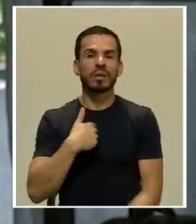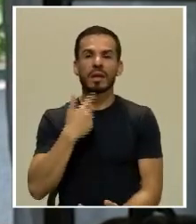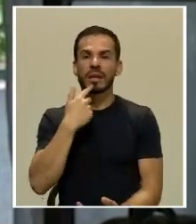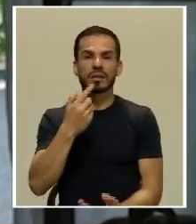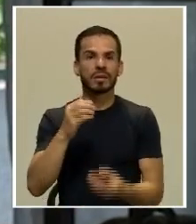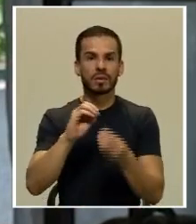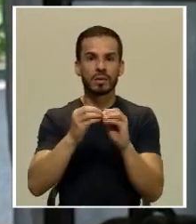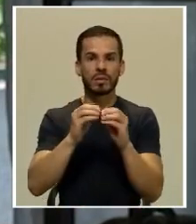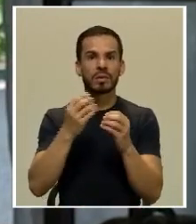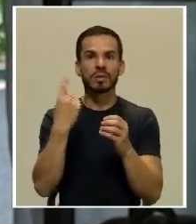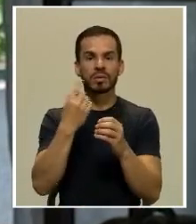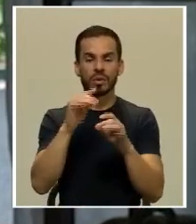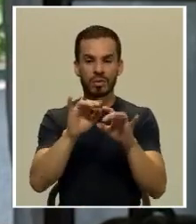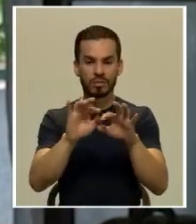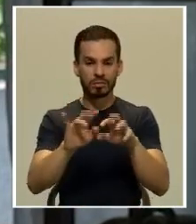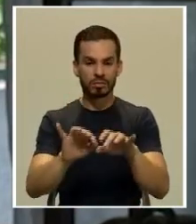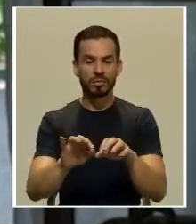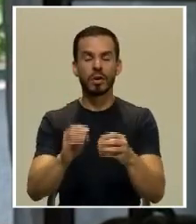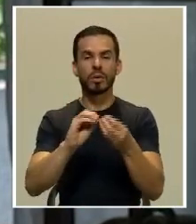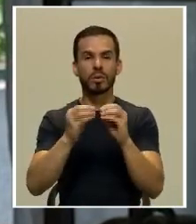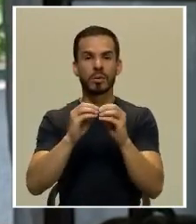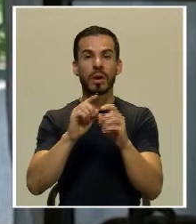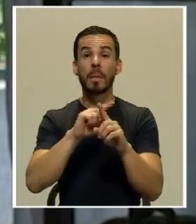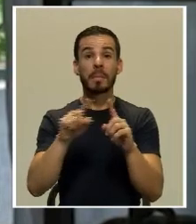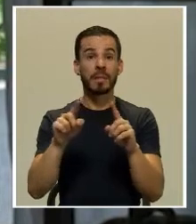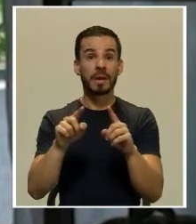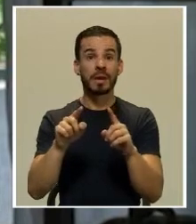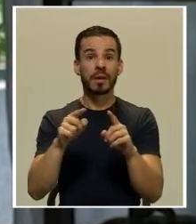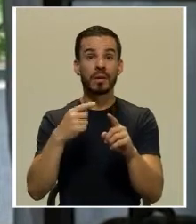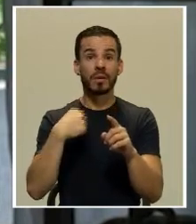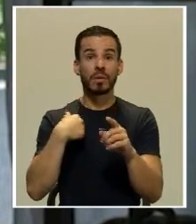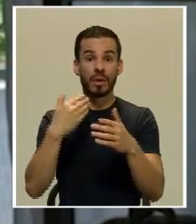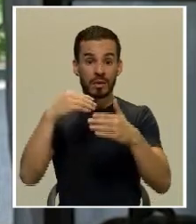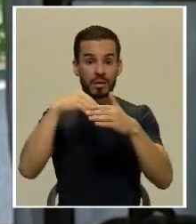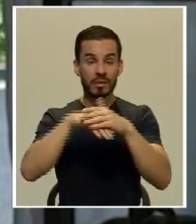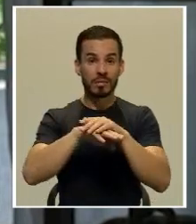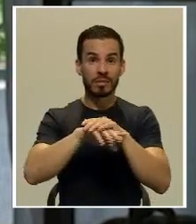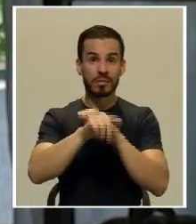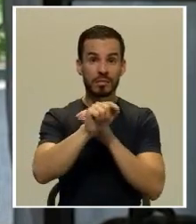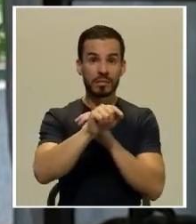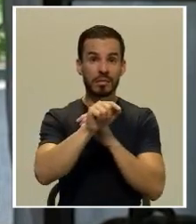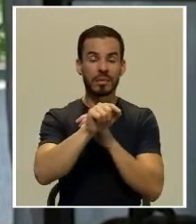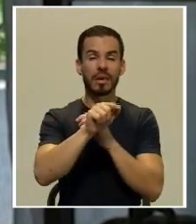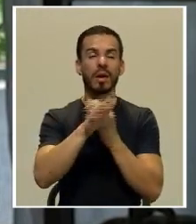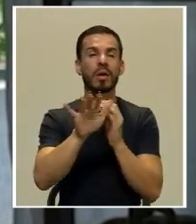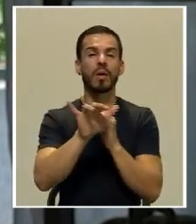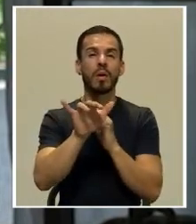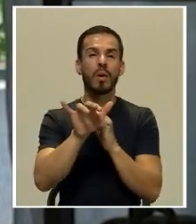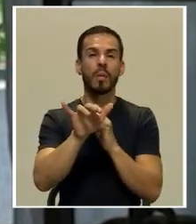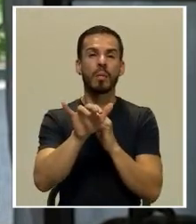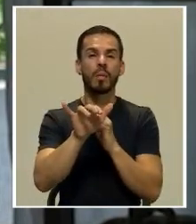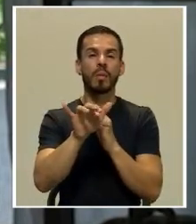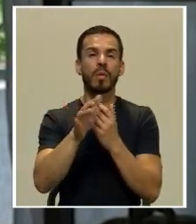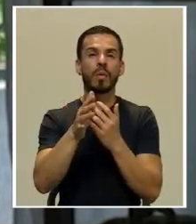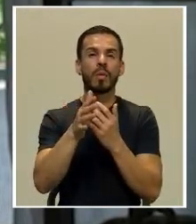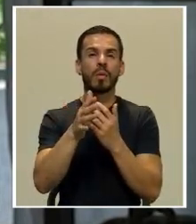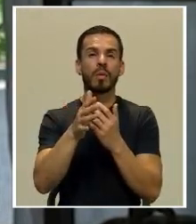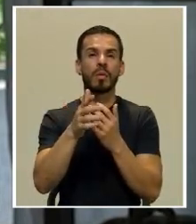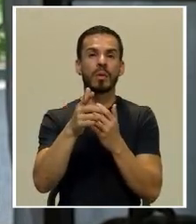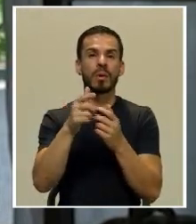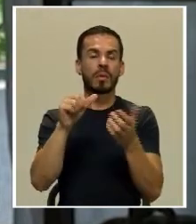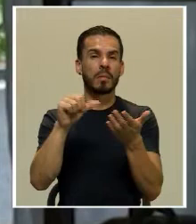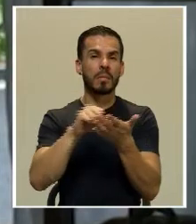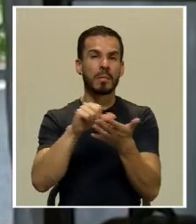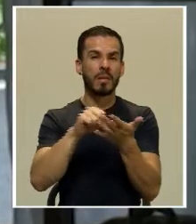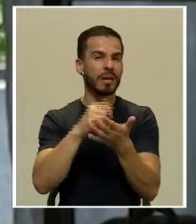decir números, usted nada más digita los números, pero resulta que donde lo hacen meterse es como, no sé, es